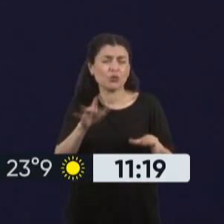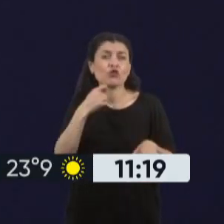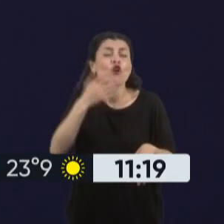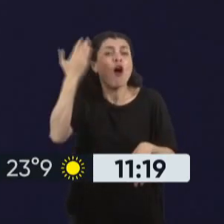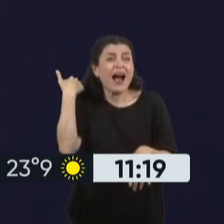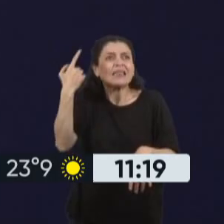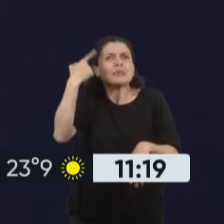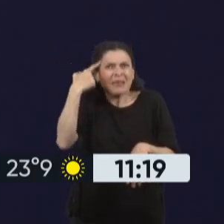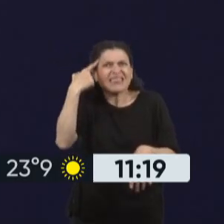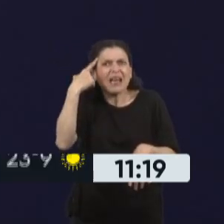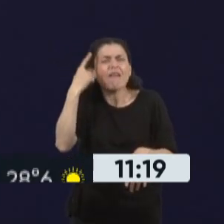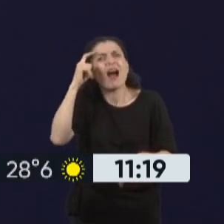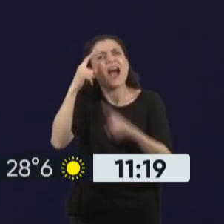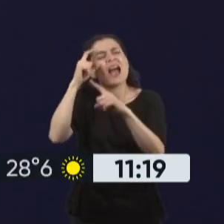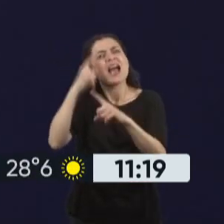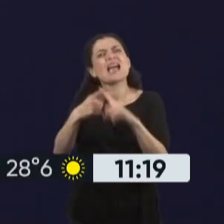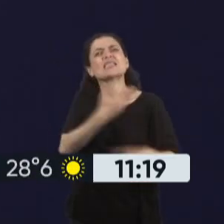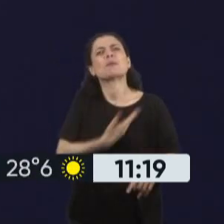expresidente apoyaba